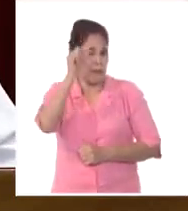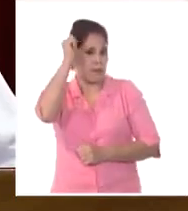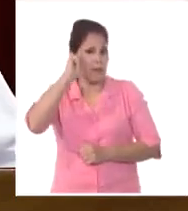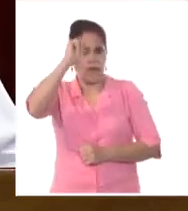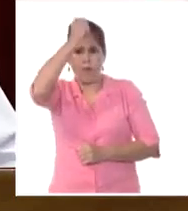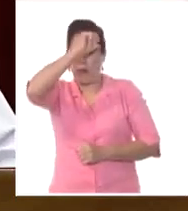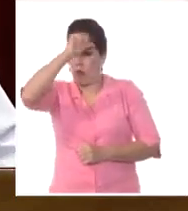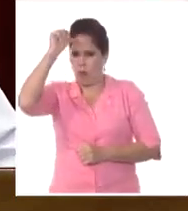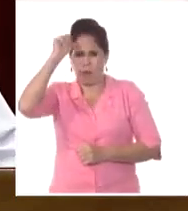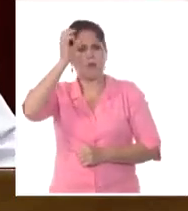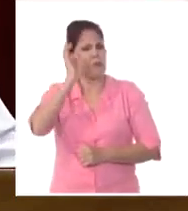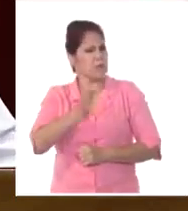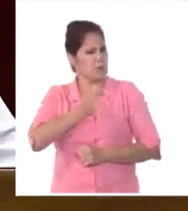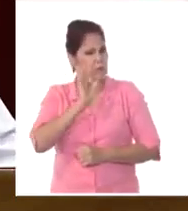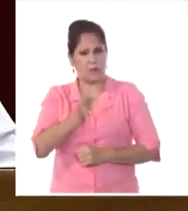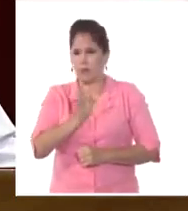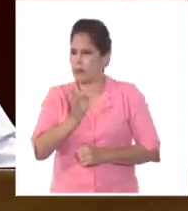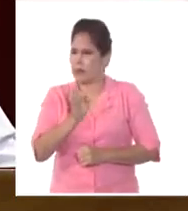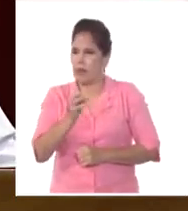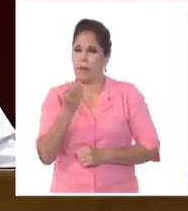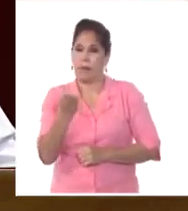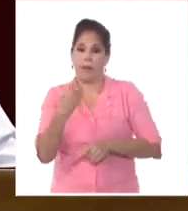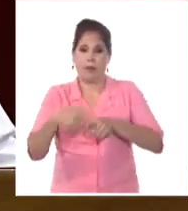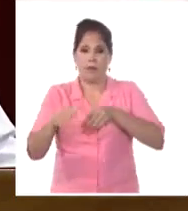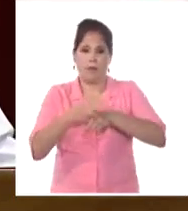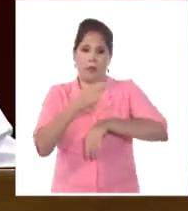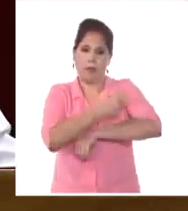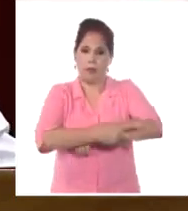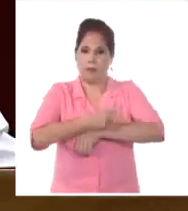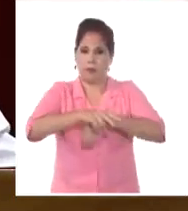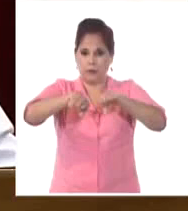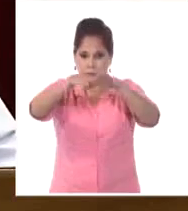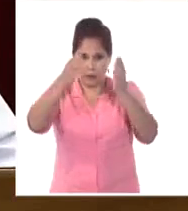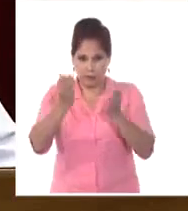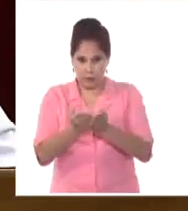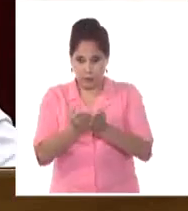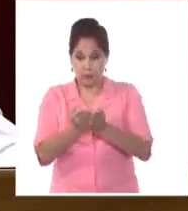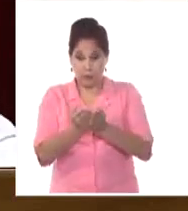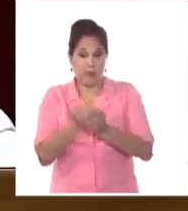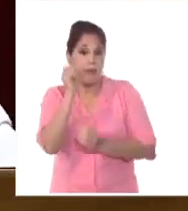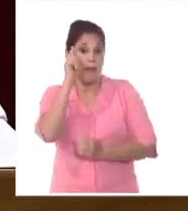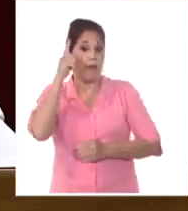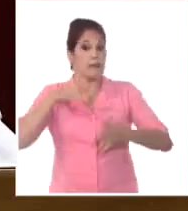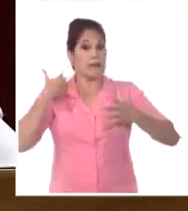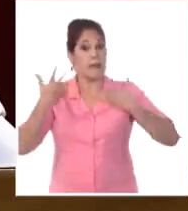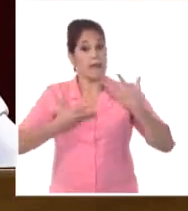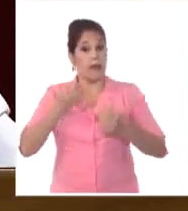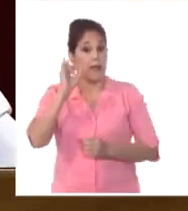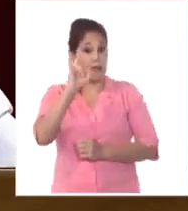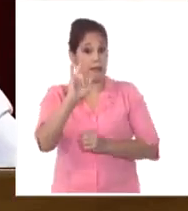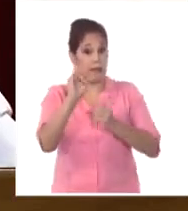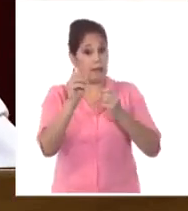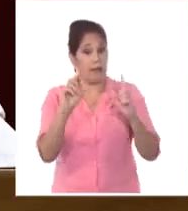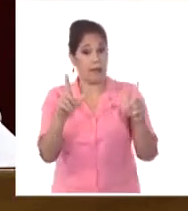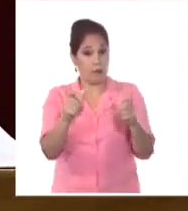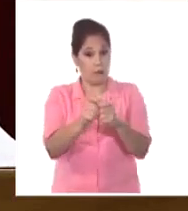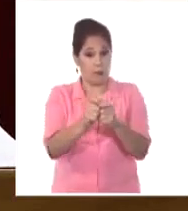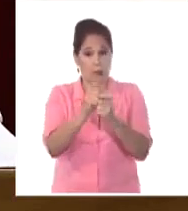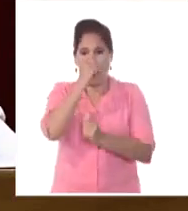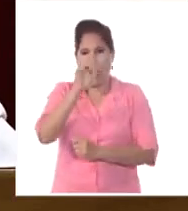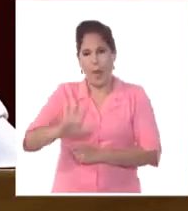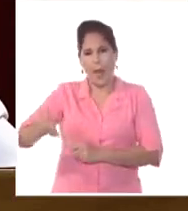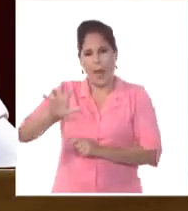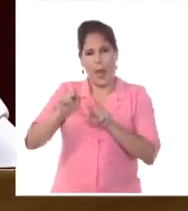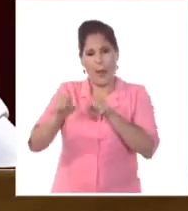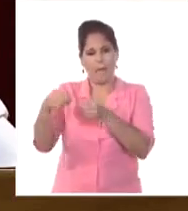fundamentalmente los fines de semana en todas partes del mundo. Abrazamos la idea de celebrar el 7º Encuentro Continental Africano